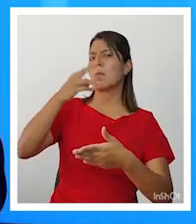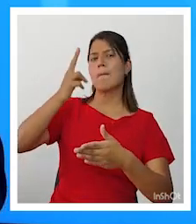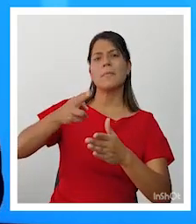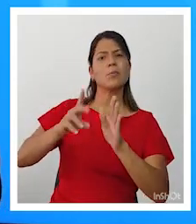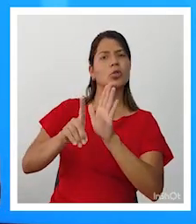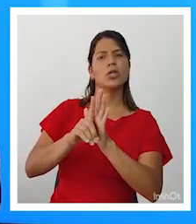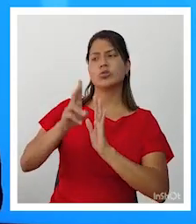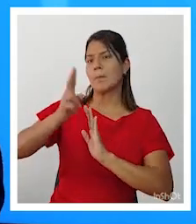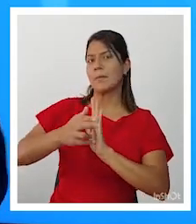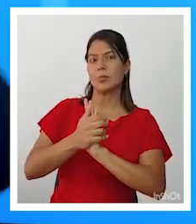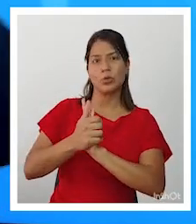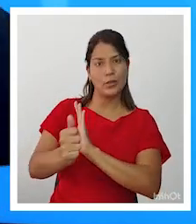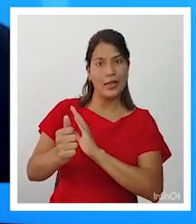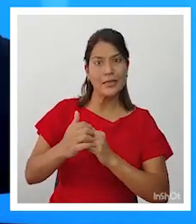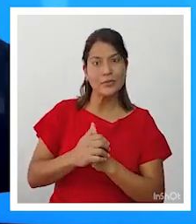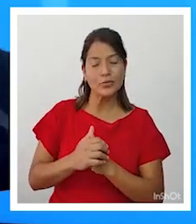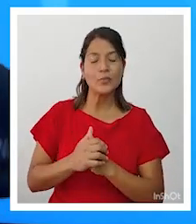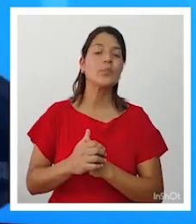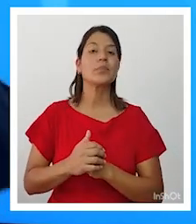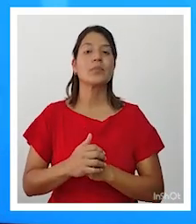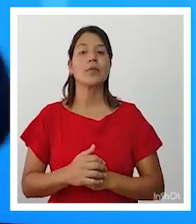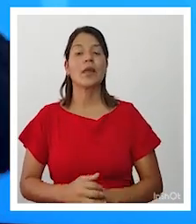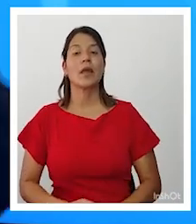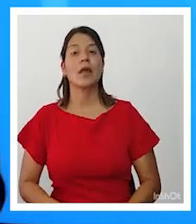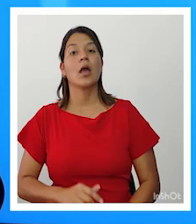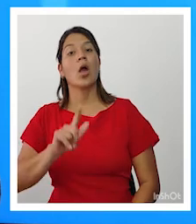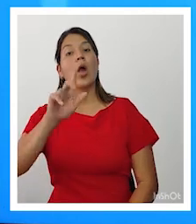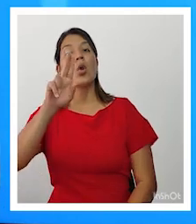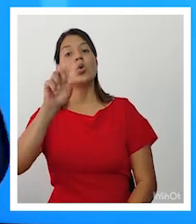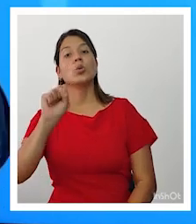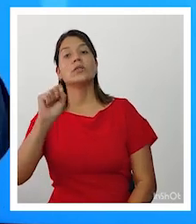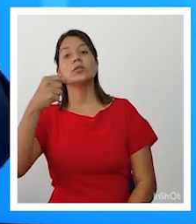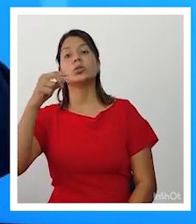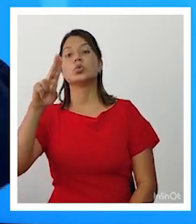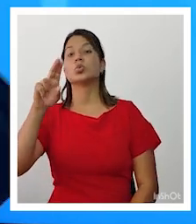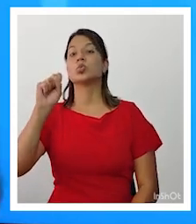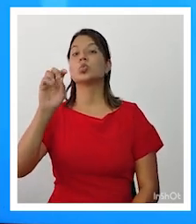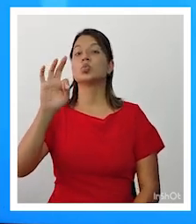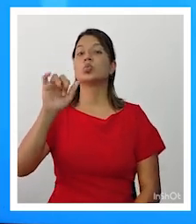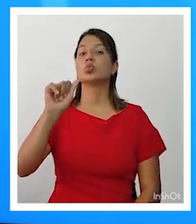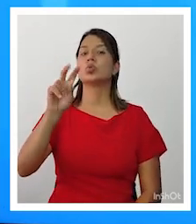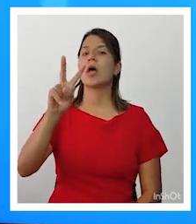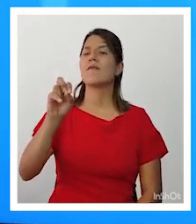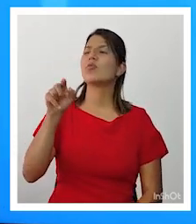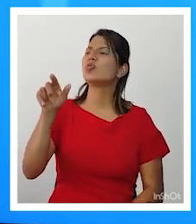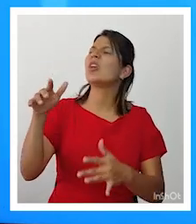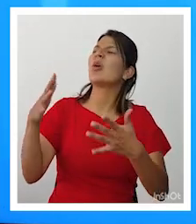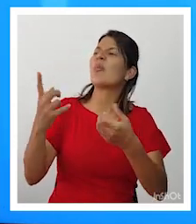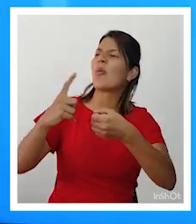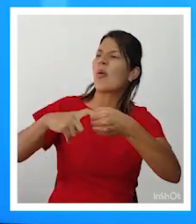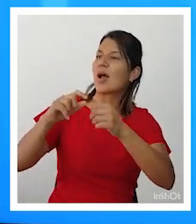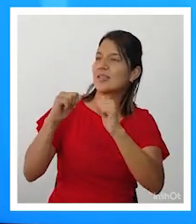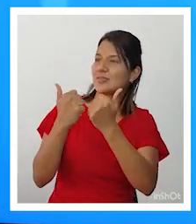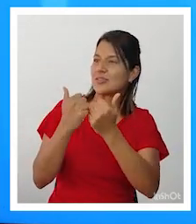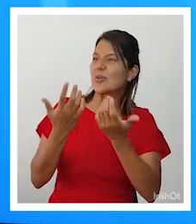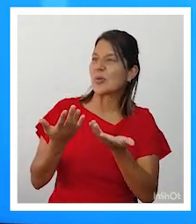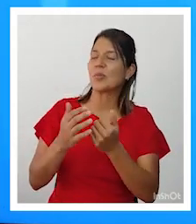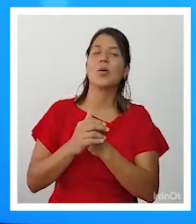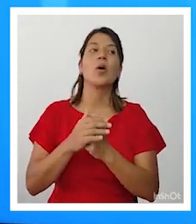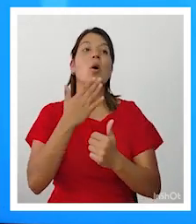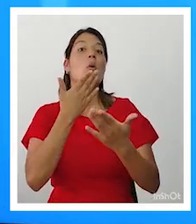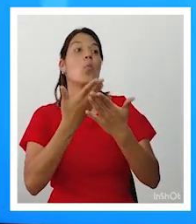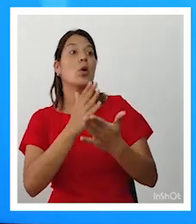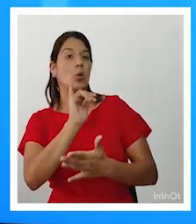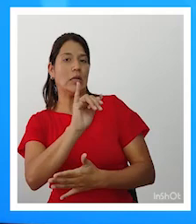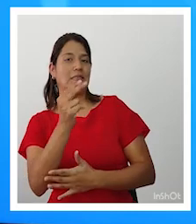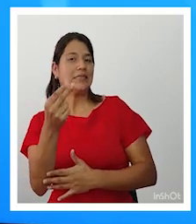mismo talento. Luis Gustavo, ¿cómo llegaste vos a la asociación? Bueno, esa historia es